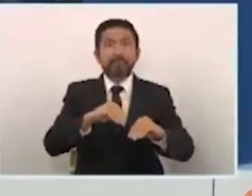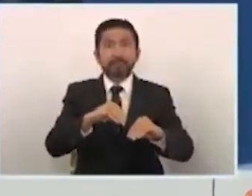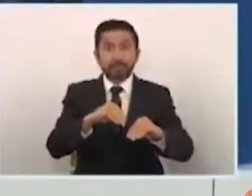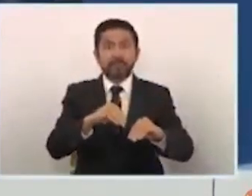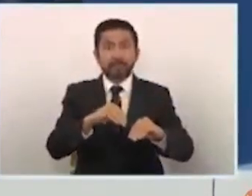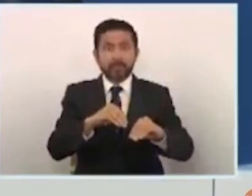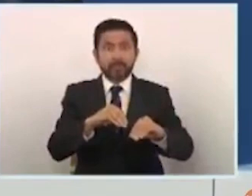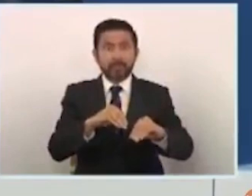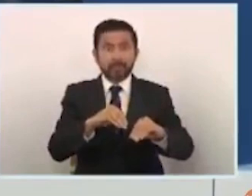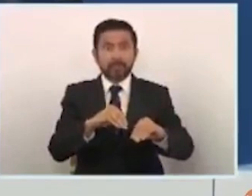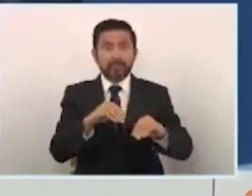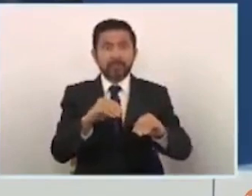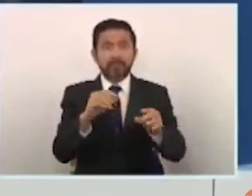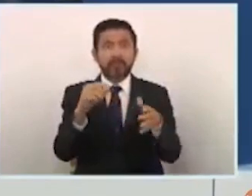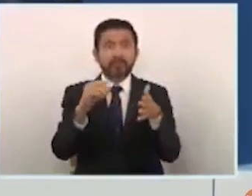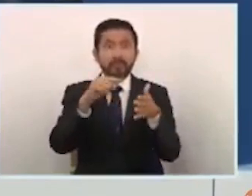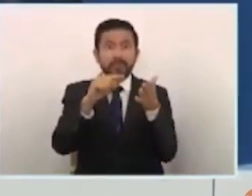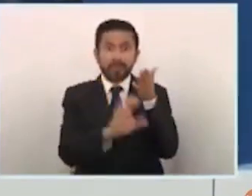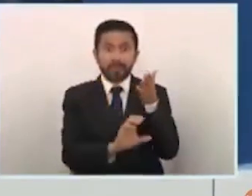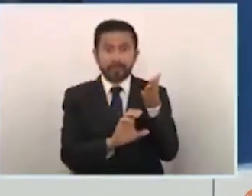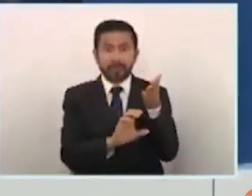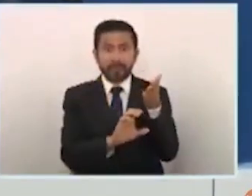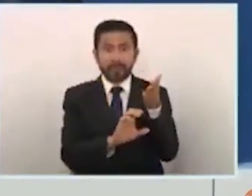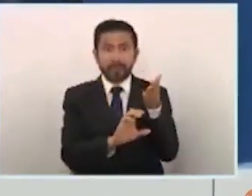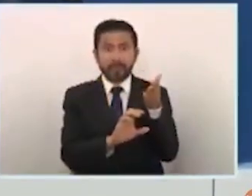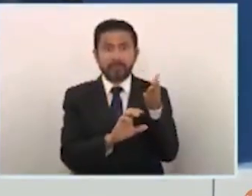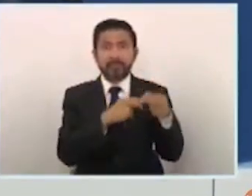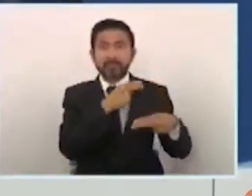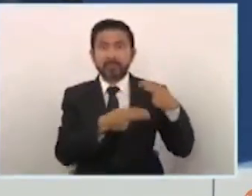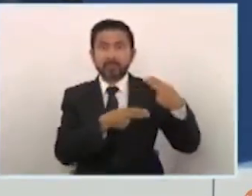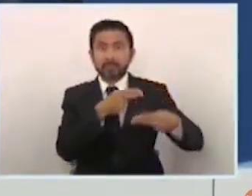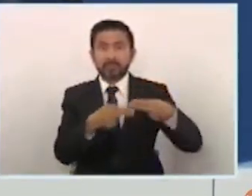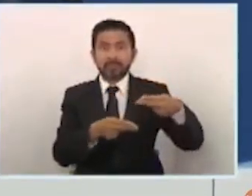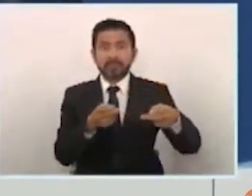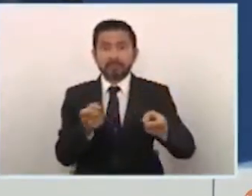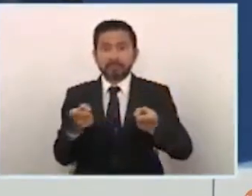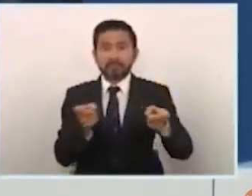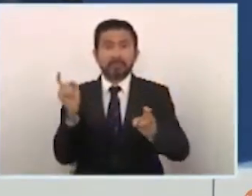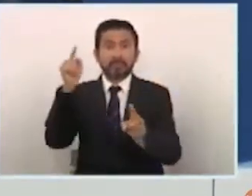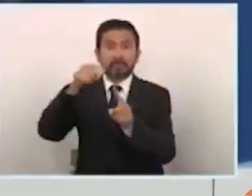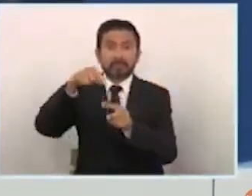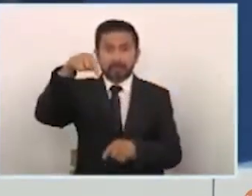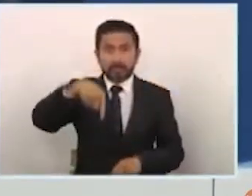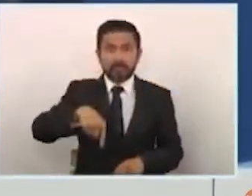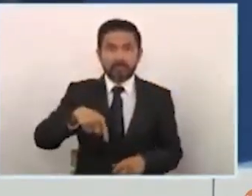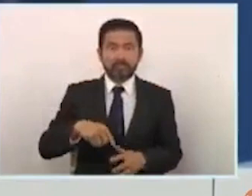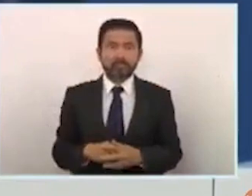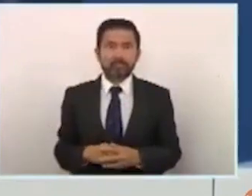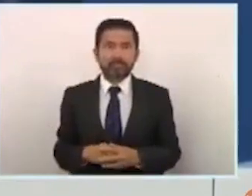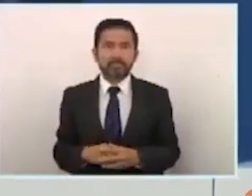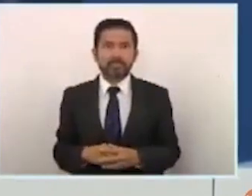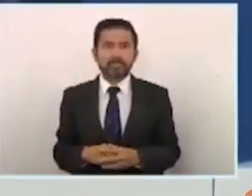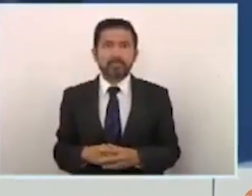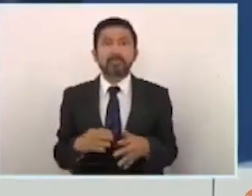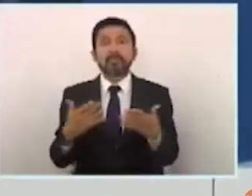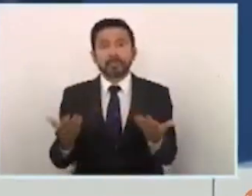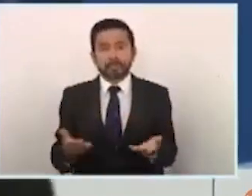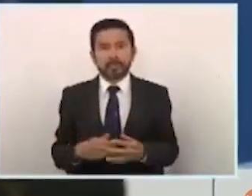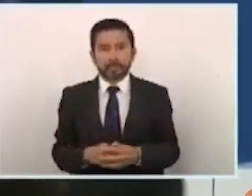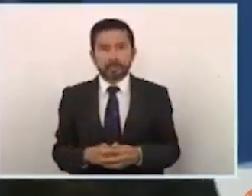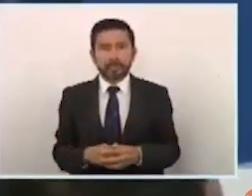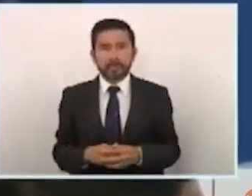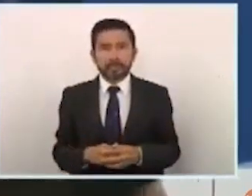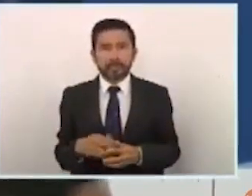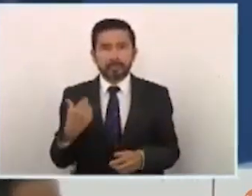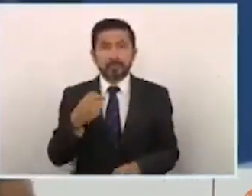comenzaron a hacer esa constitución que nos ha regido hasta este momento. Por eso